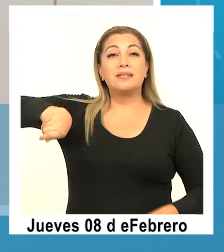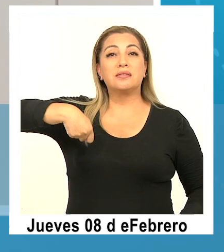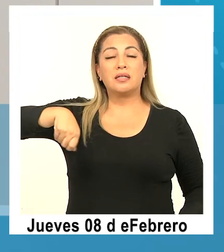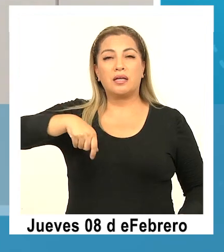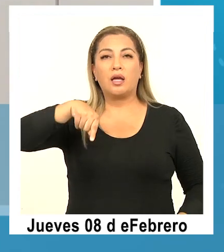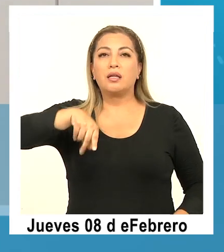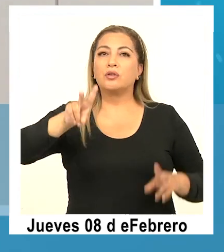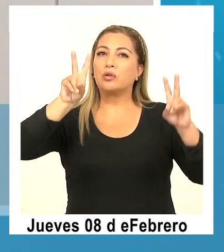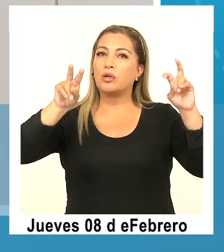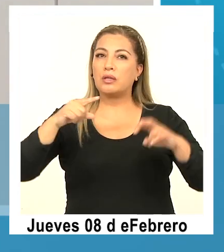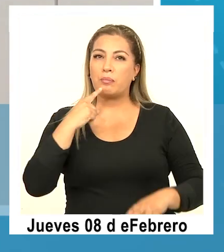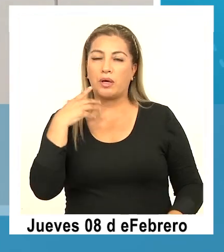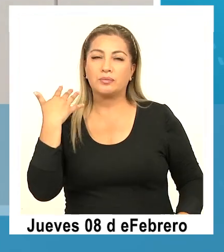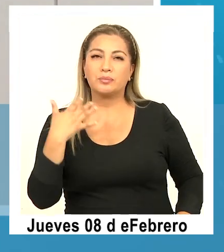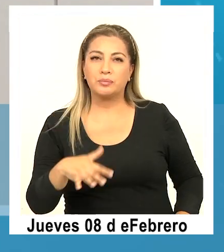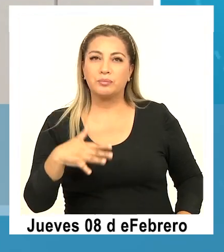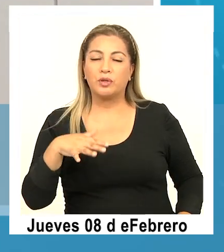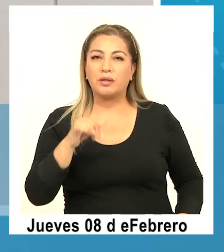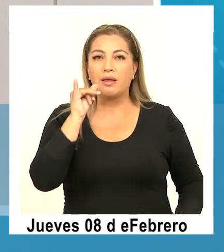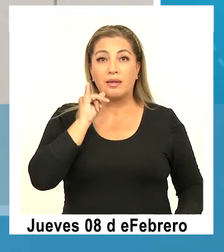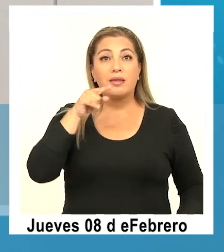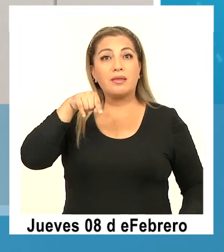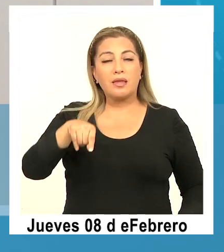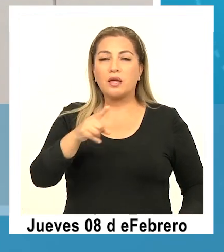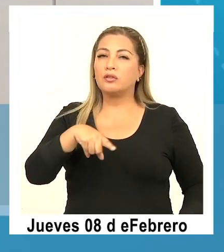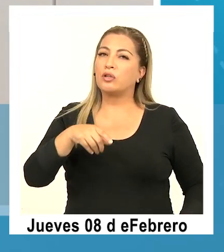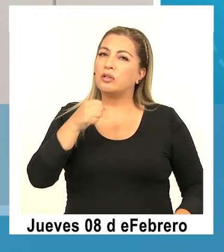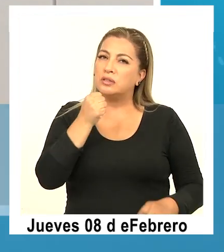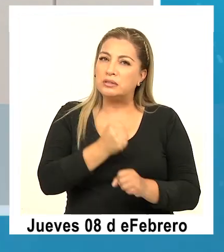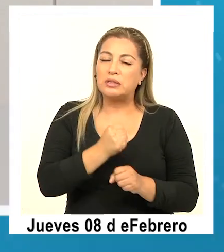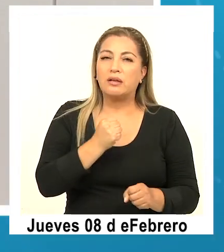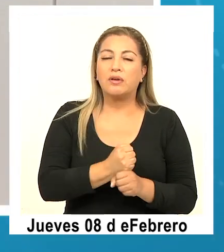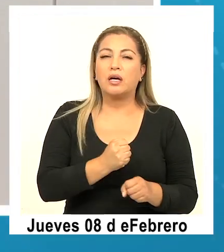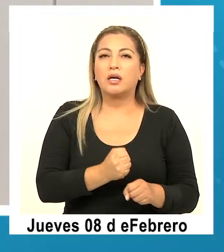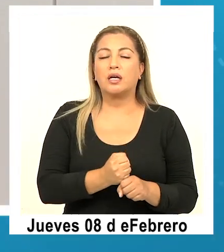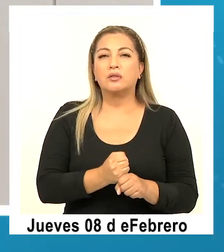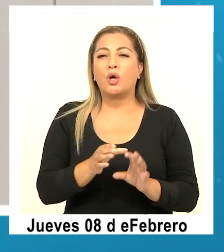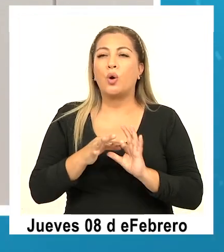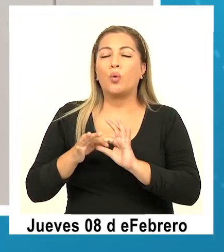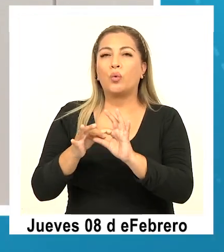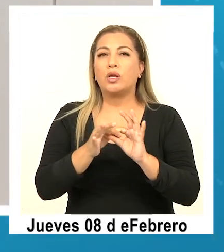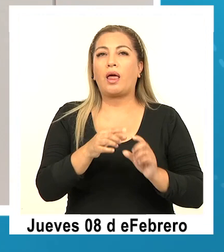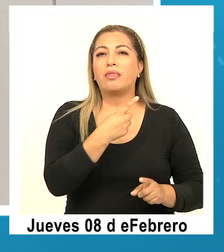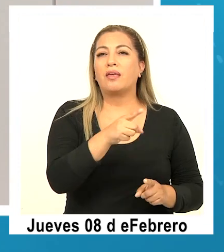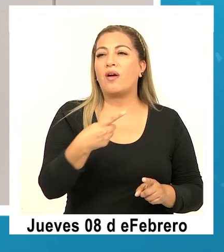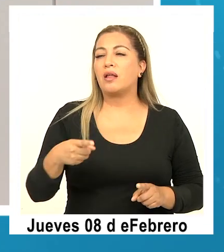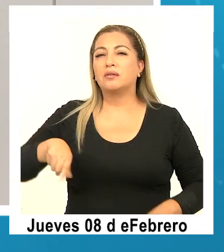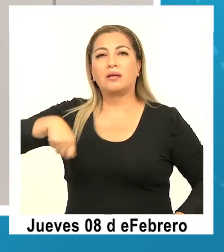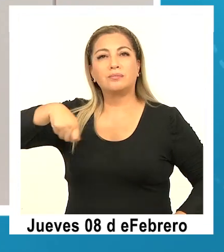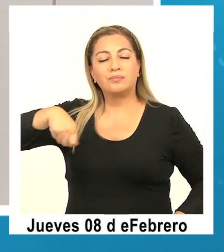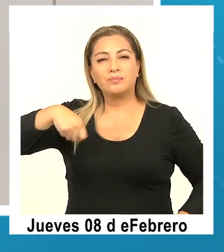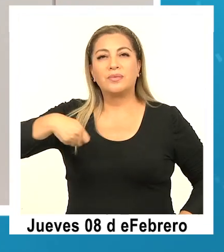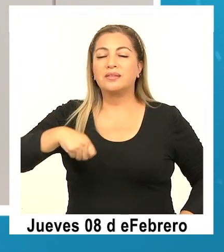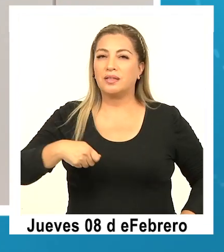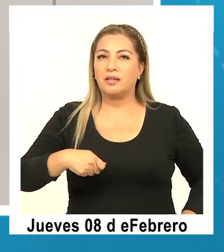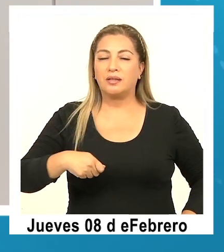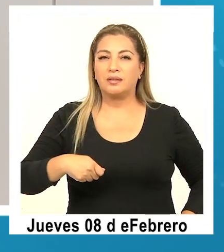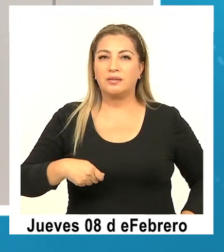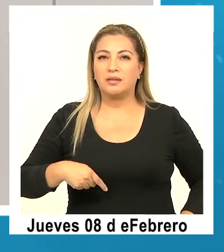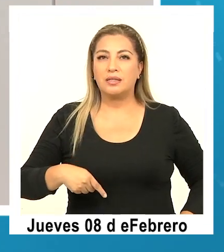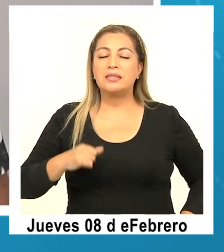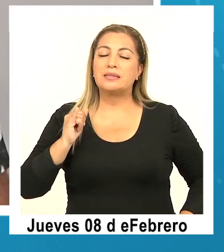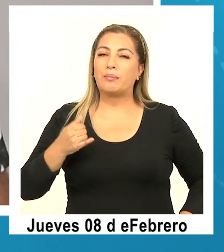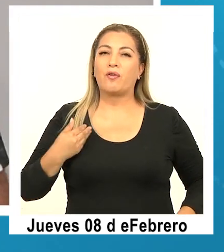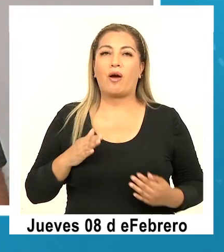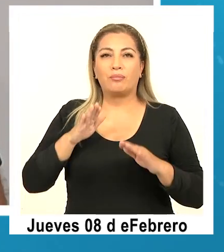temas relevantes para Iquique estamos trabajando con mucha unidad entre todos los senadores, así que cuenten con